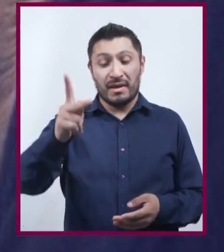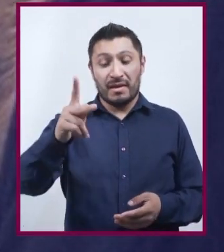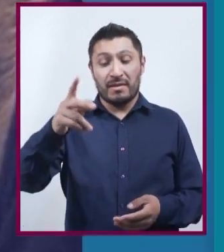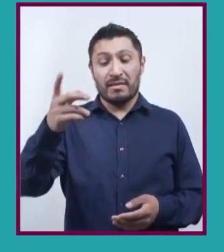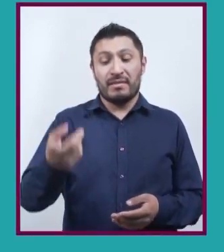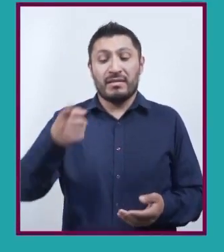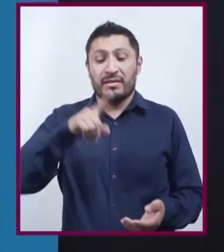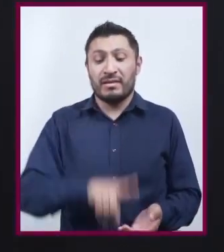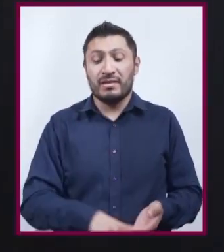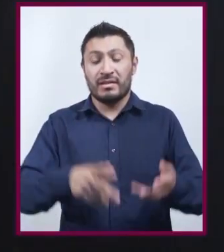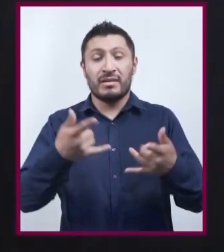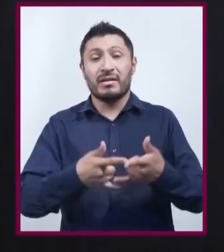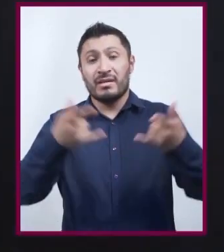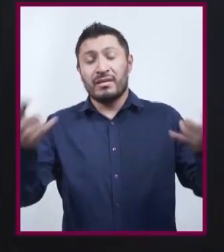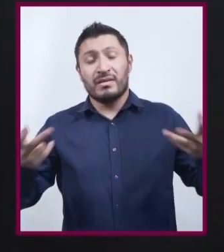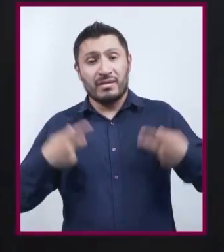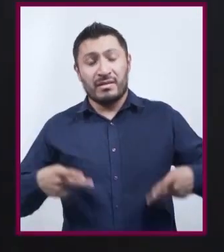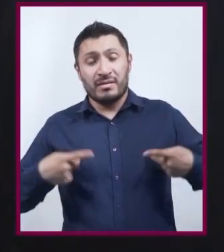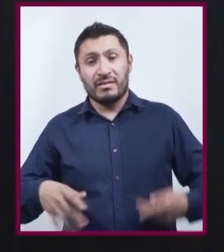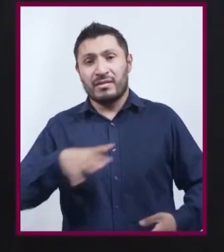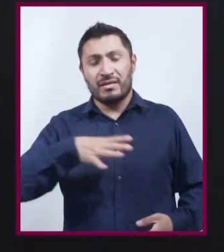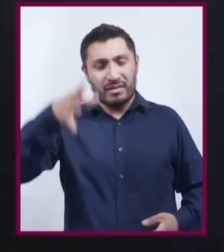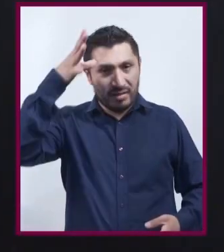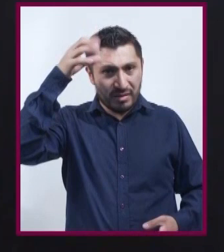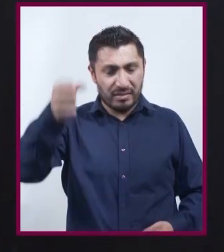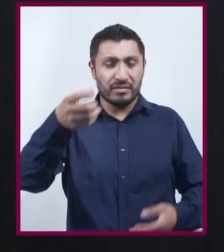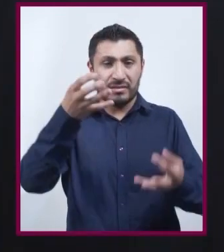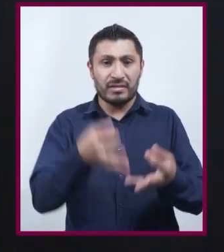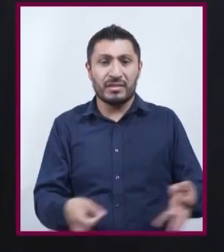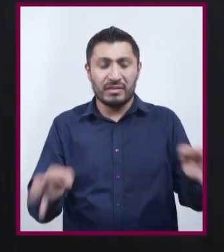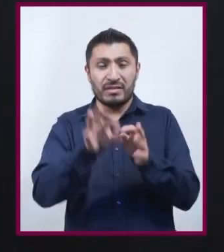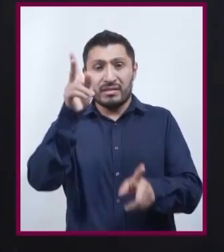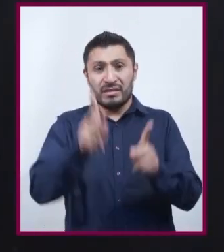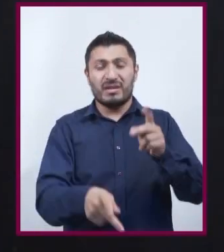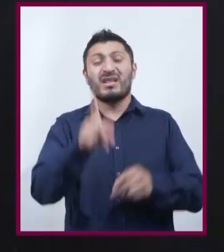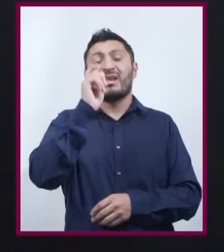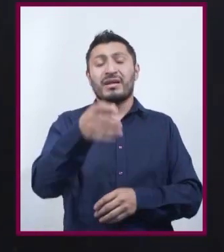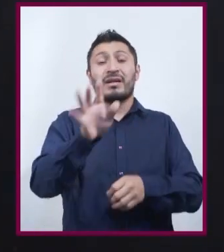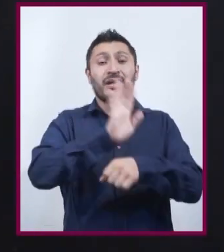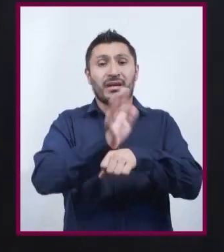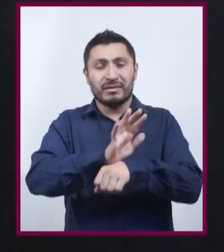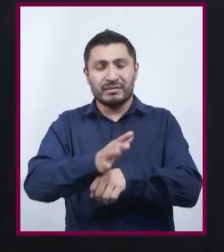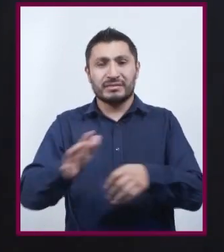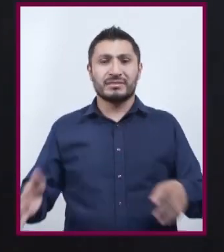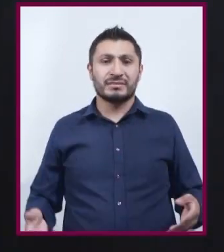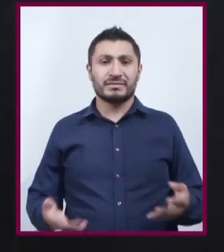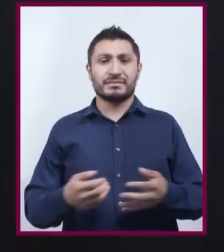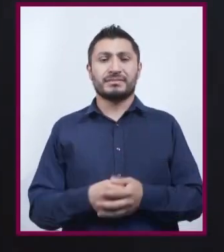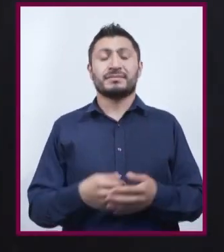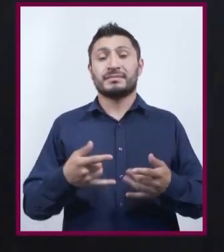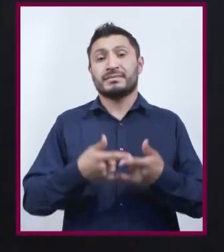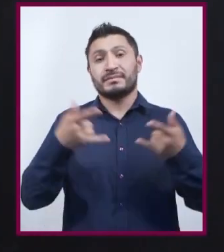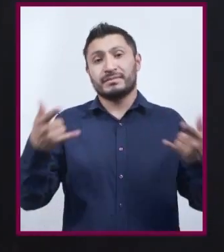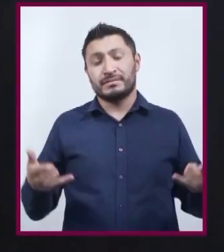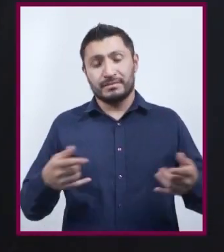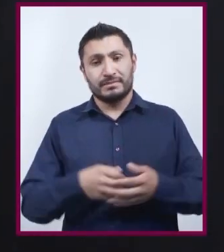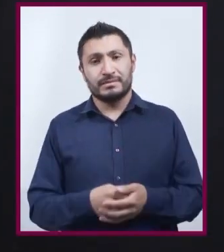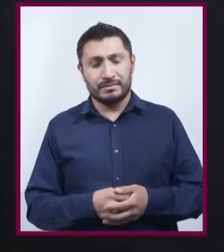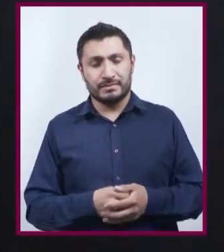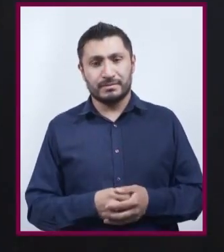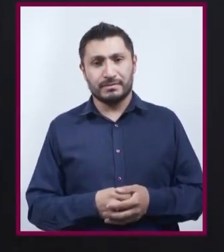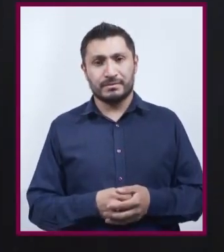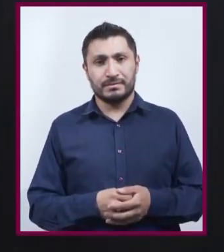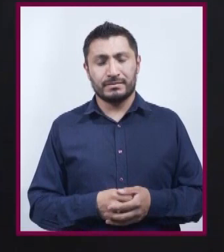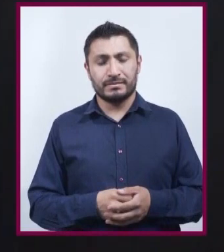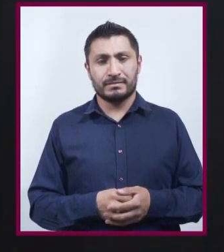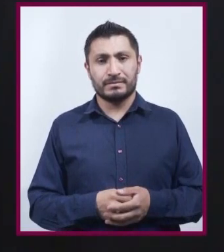gente. El caso es que entre los historiadores se comienza a hablar de un concepto fundamental: el cine de reconstitución